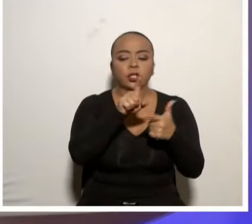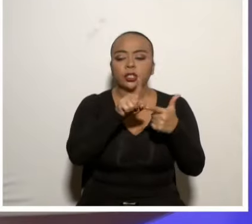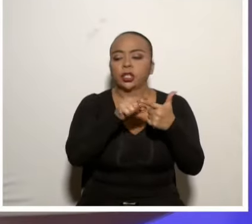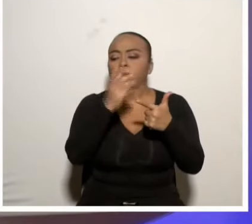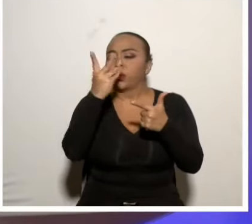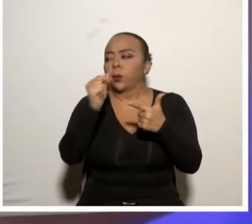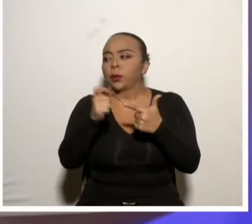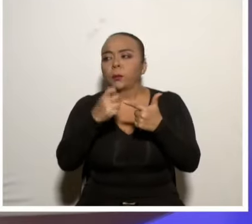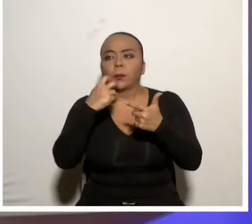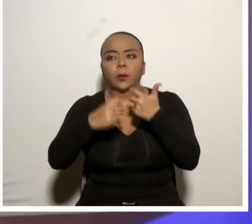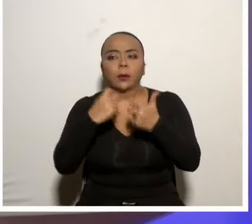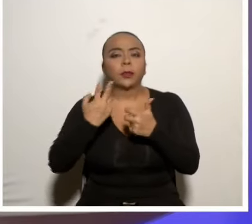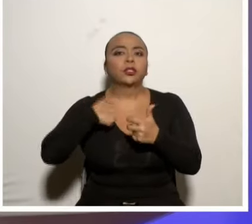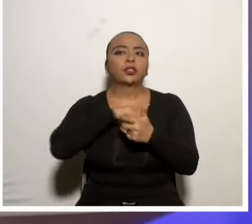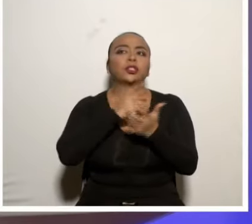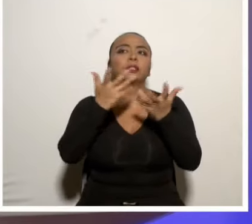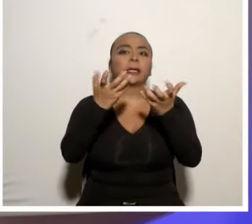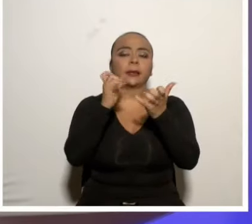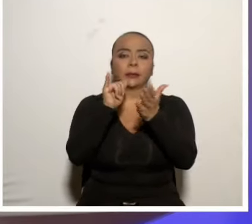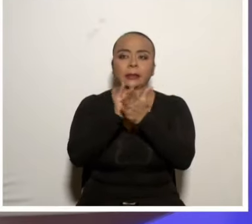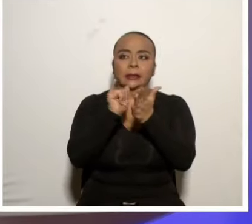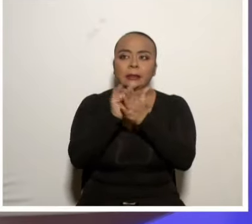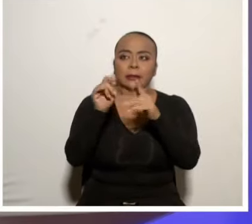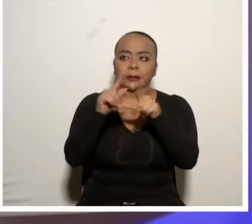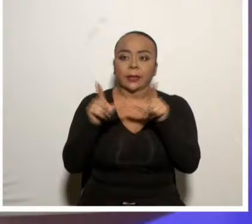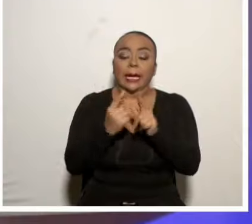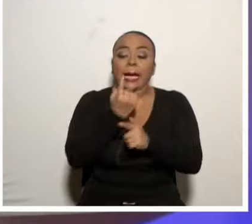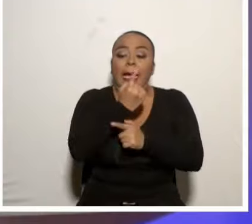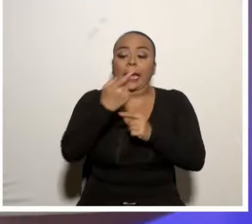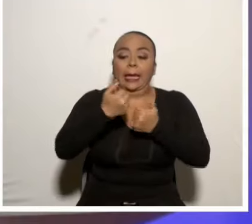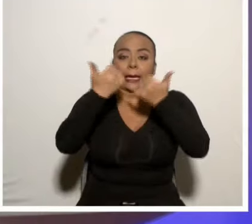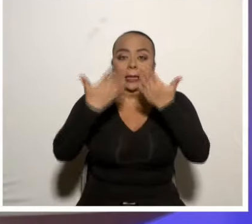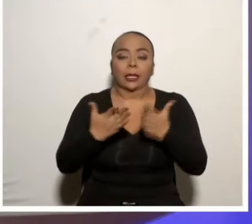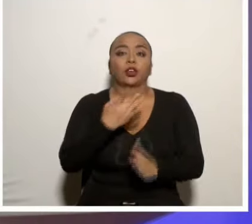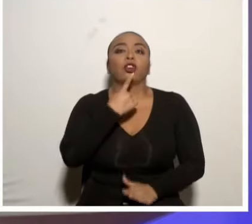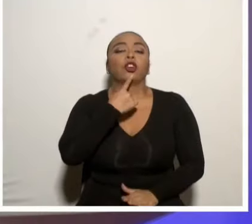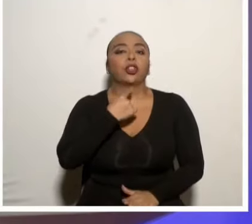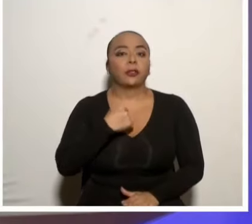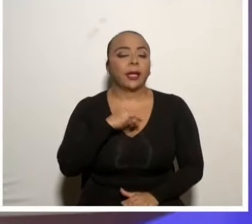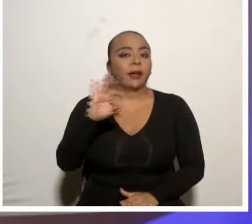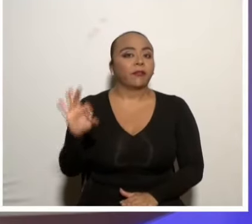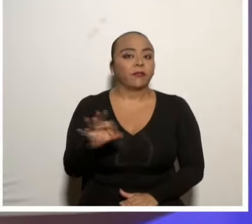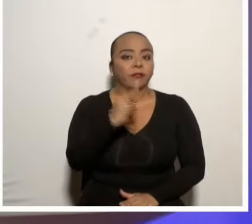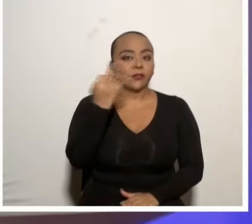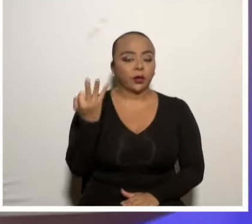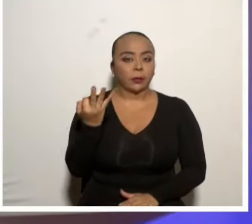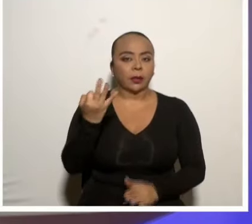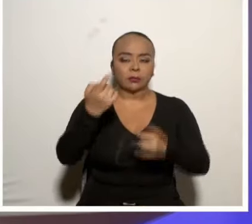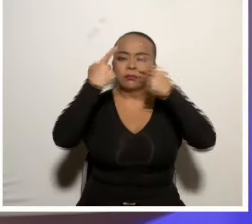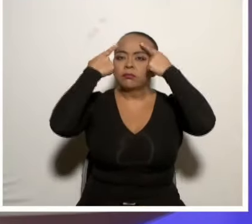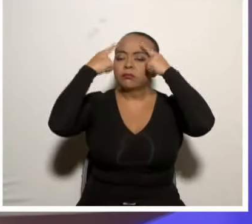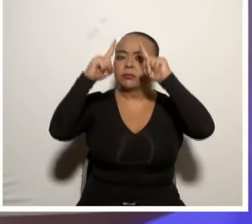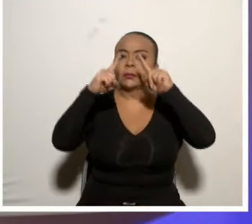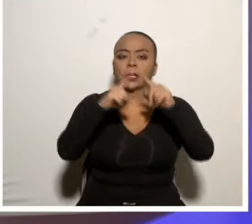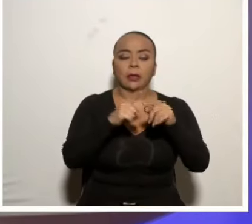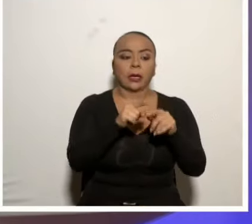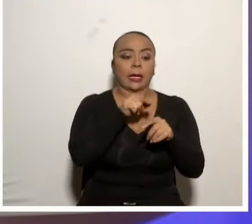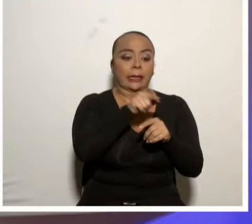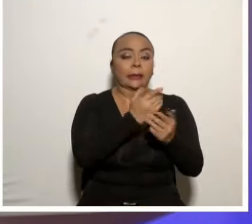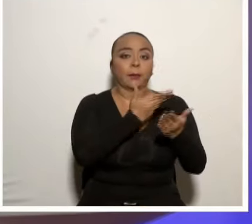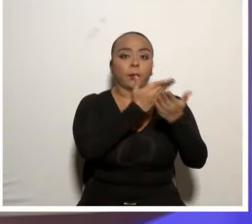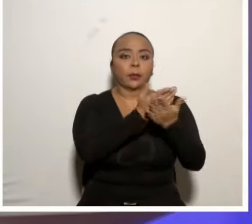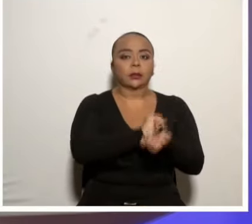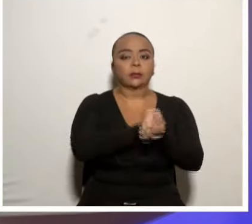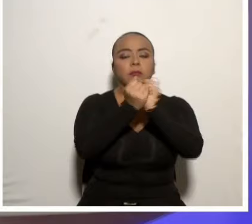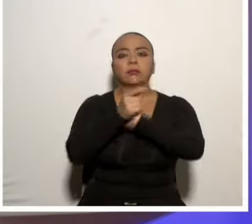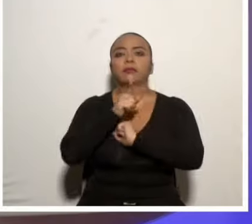problema, aquí lo que queremos en este segmento es que cada candidato nos diga la forma en que logrará hacer realidad su